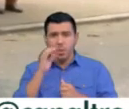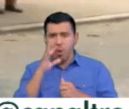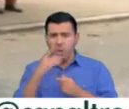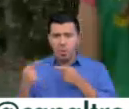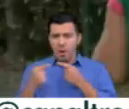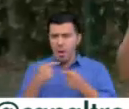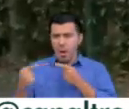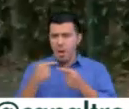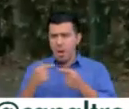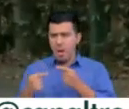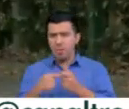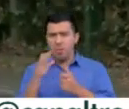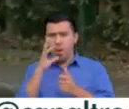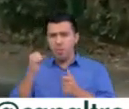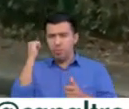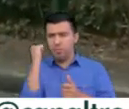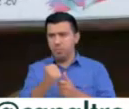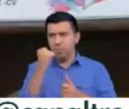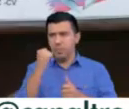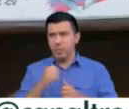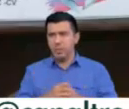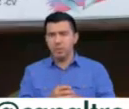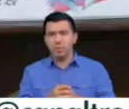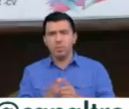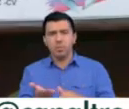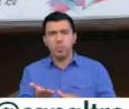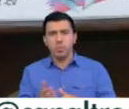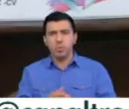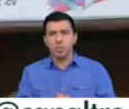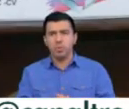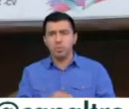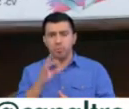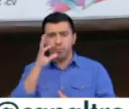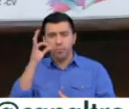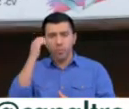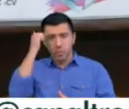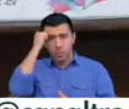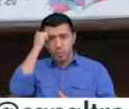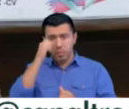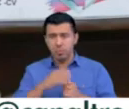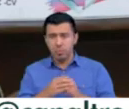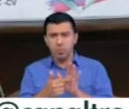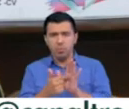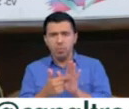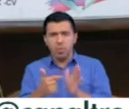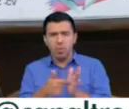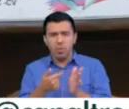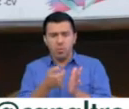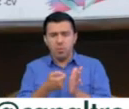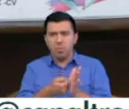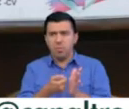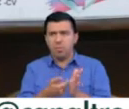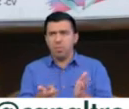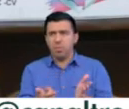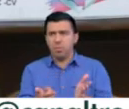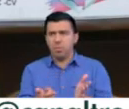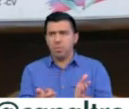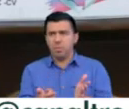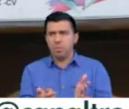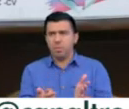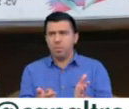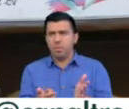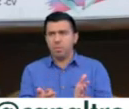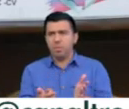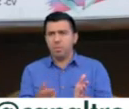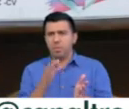forcejeo que sufrió una herida mortal. El señor docente estaba mostrándole el celular cómo se manejaba. Se mete por una de